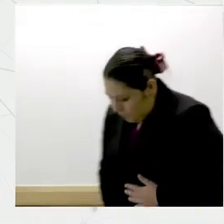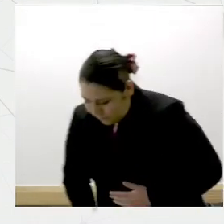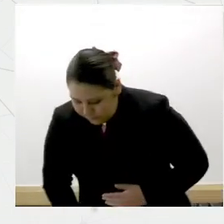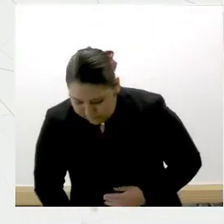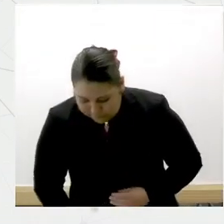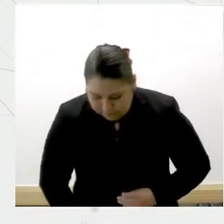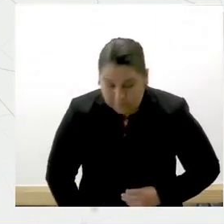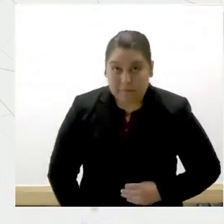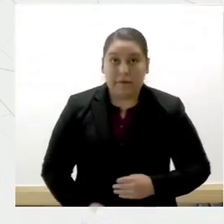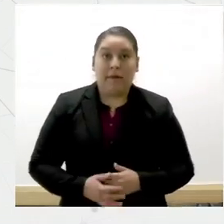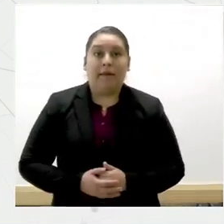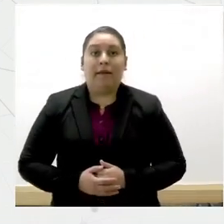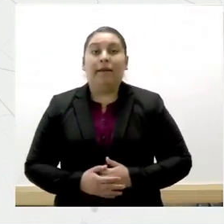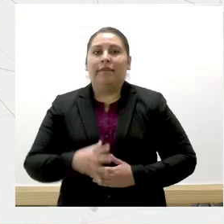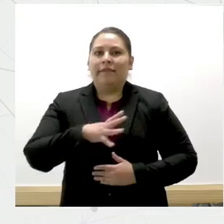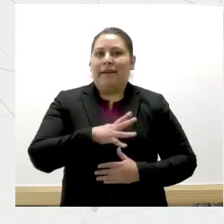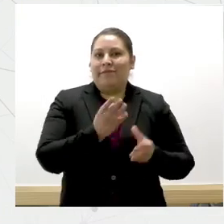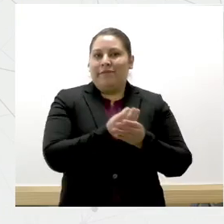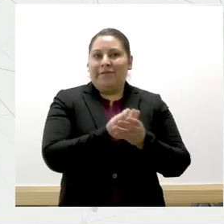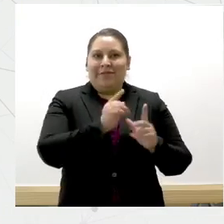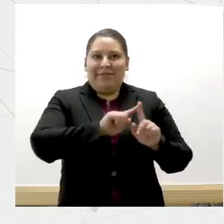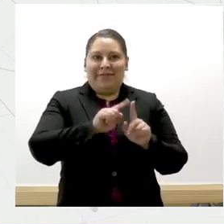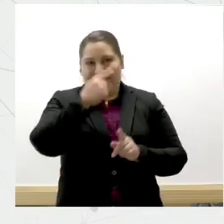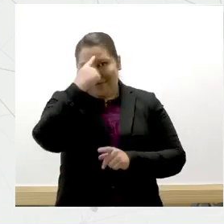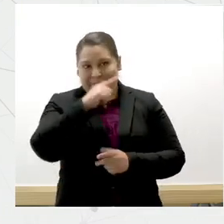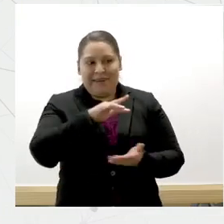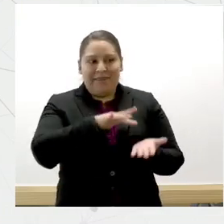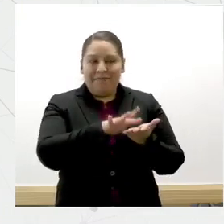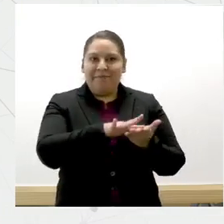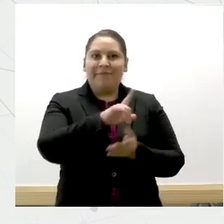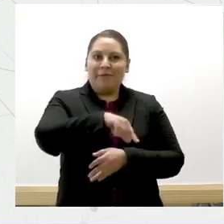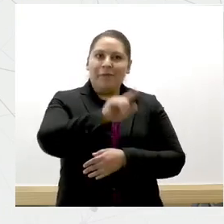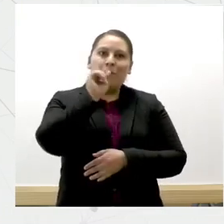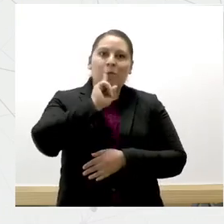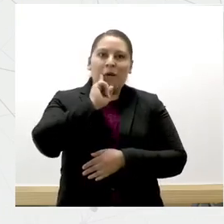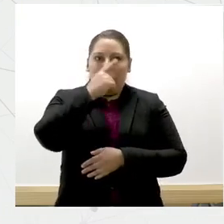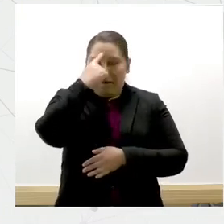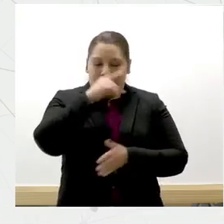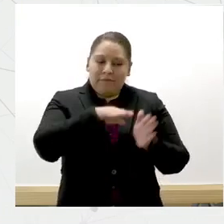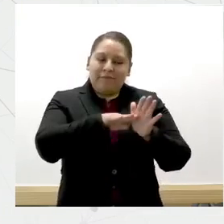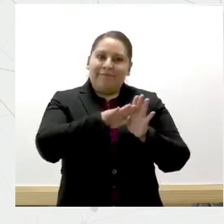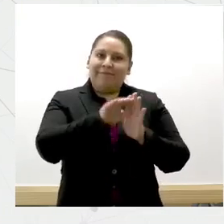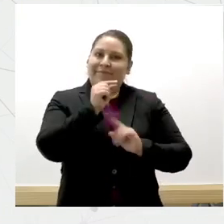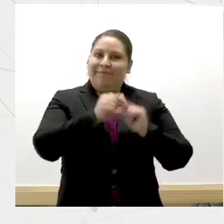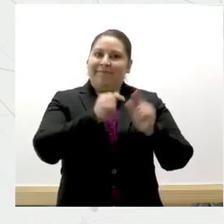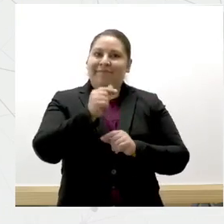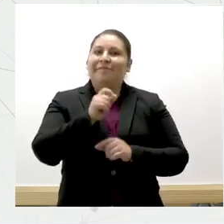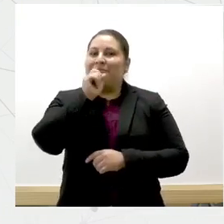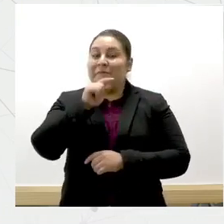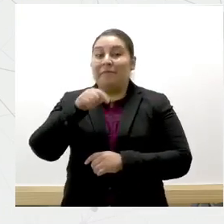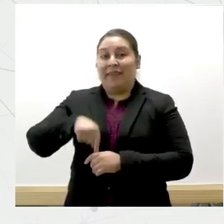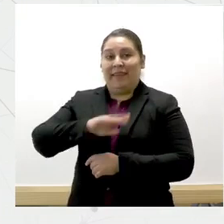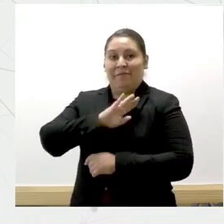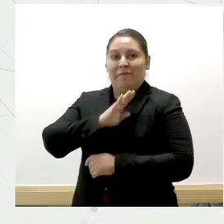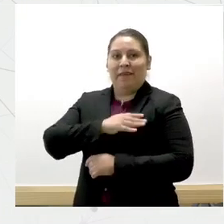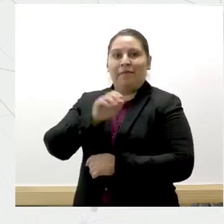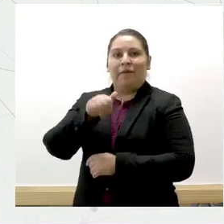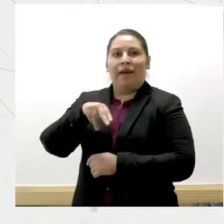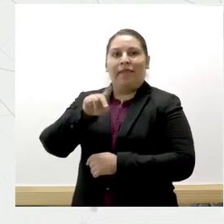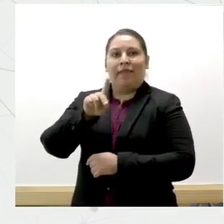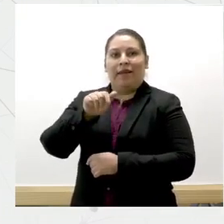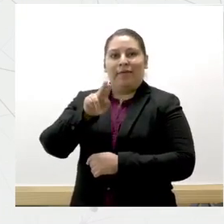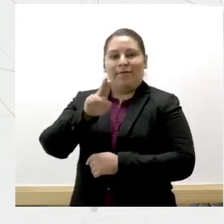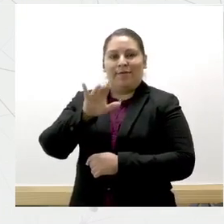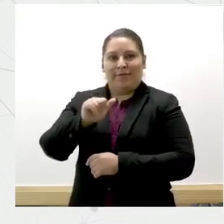oratoria, hacemos congresos, nos encontramos, pues por ejemplo, ahora mismo en Andalucía, el día 3, se reúnen por provincias